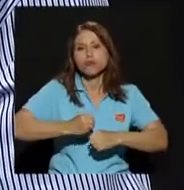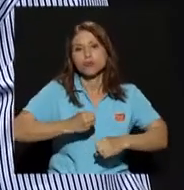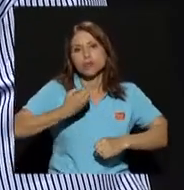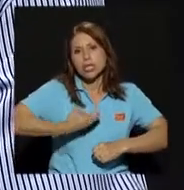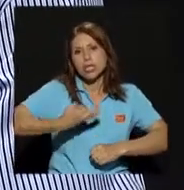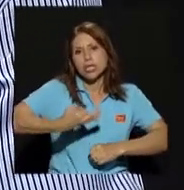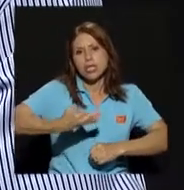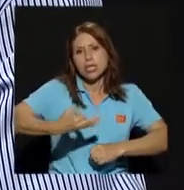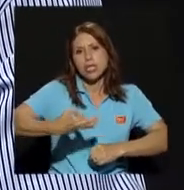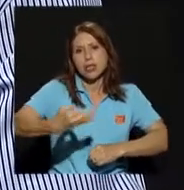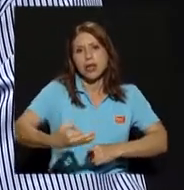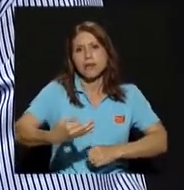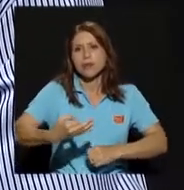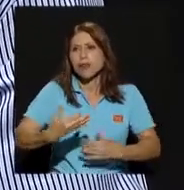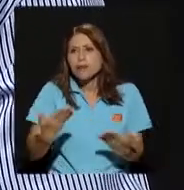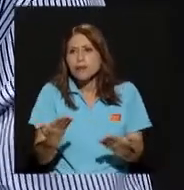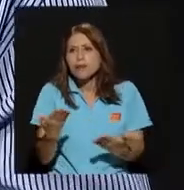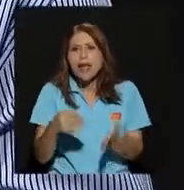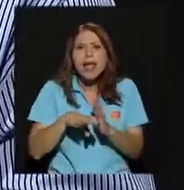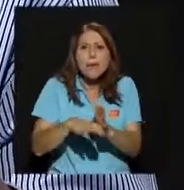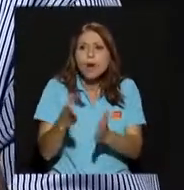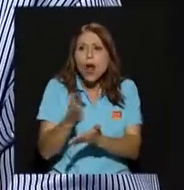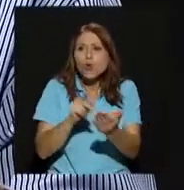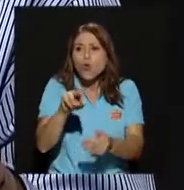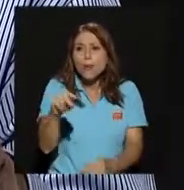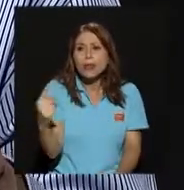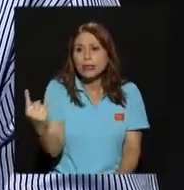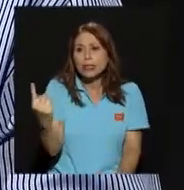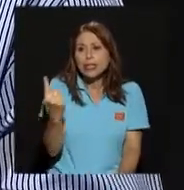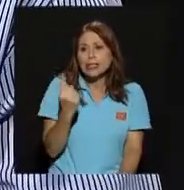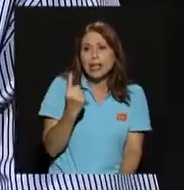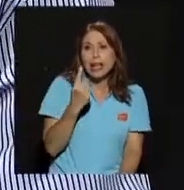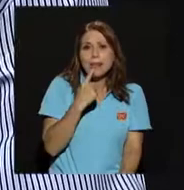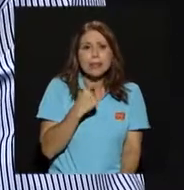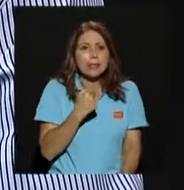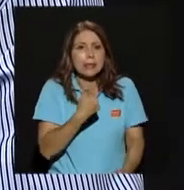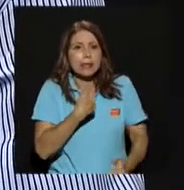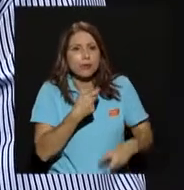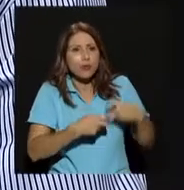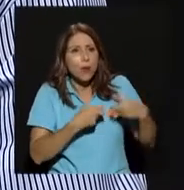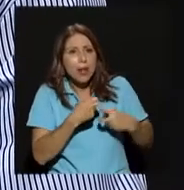pena cuando compañeros se acercan y me dicen: tenemos problemas de gestión